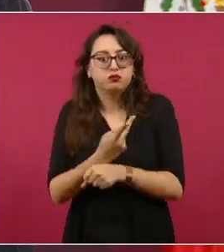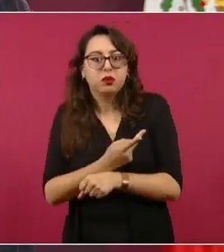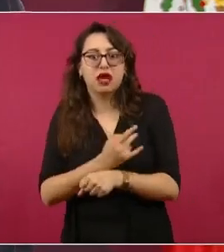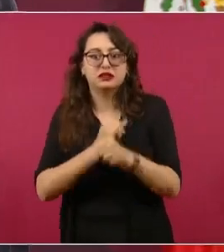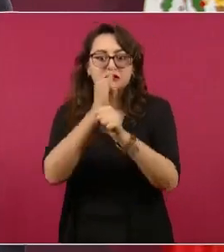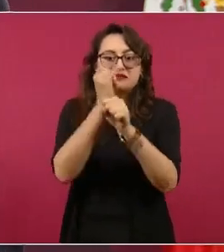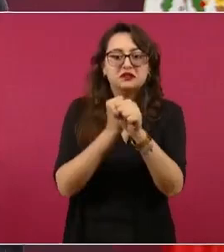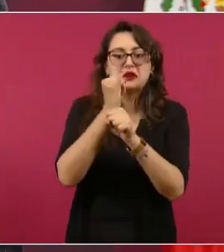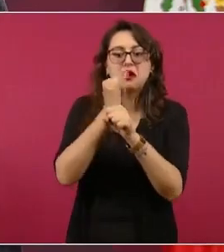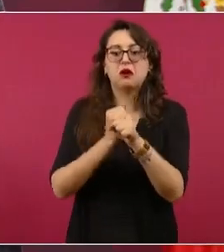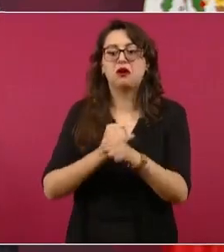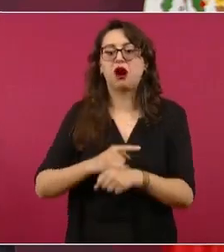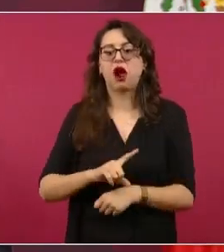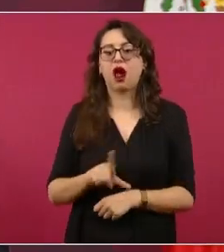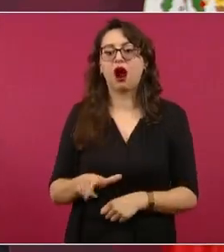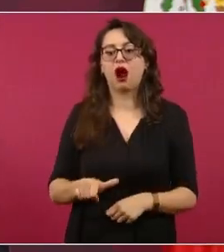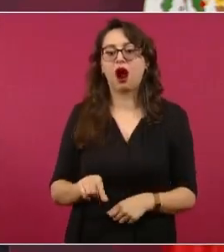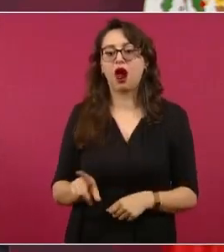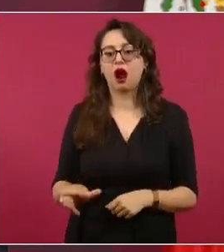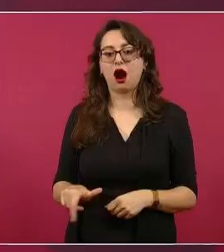Lo del presidente Kennedy,